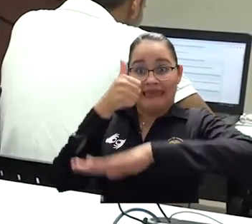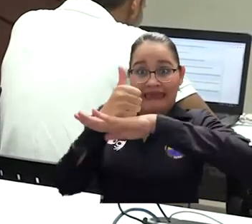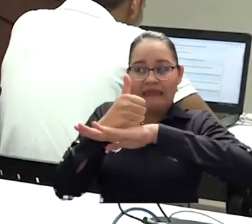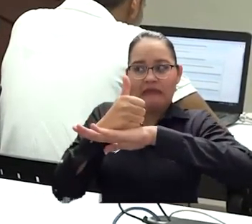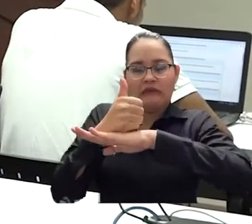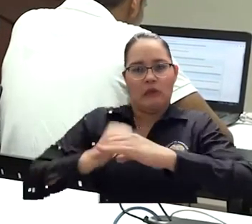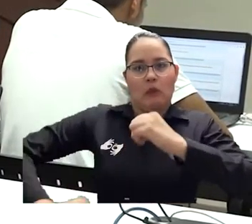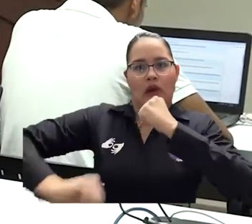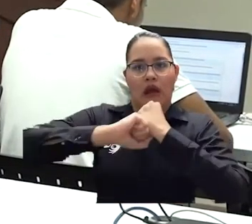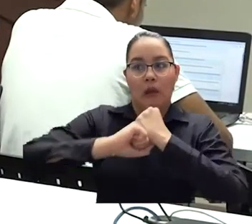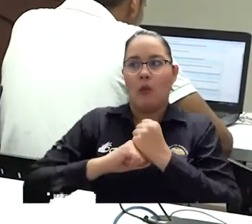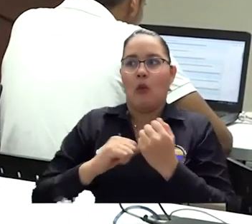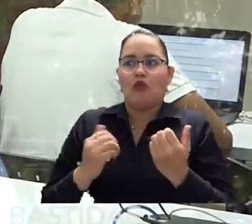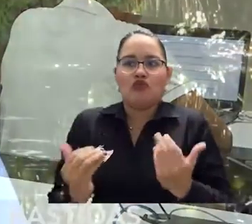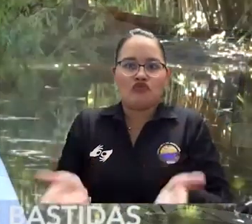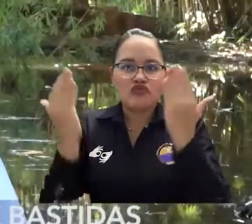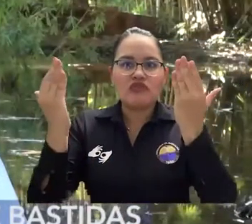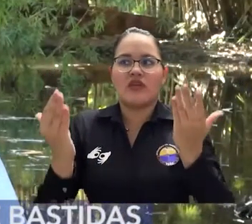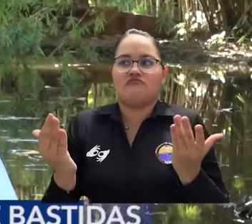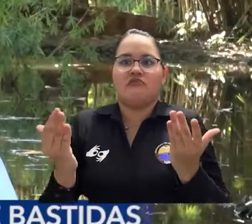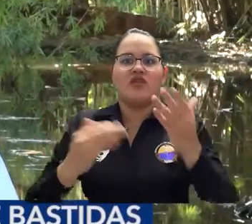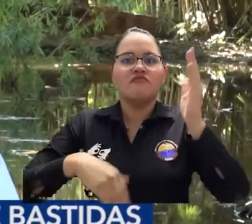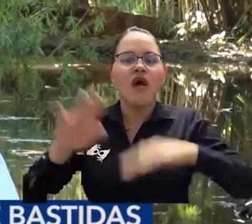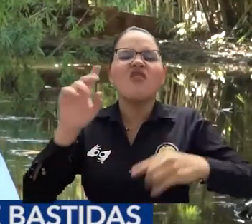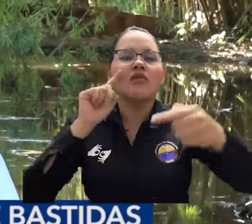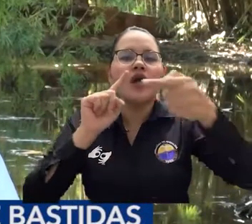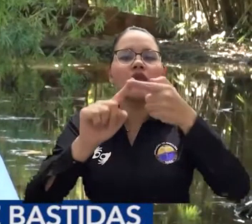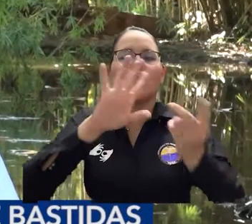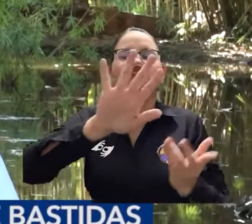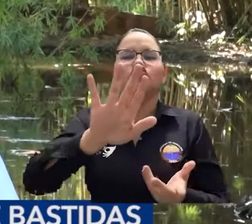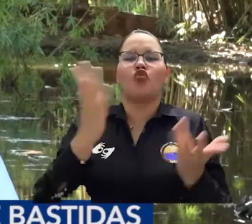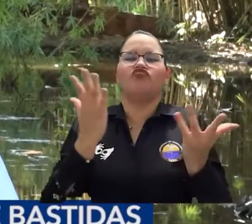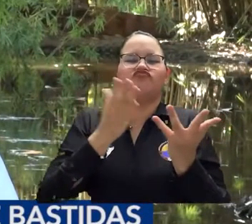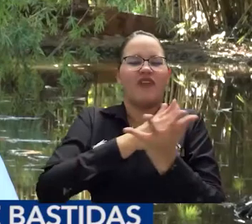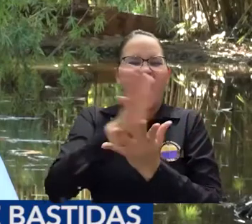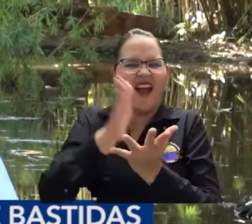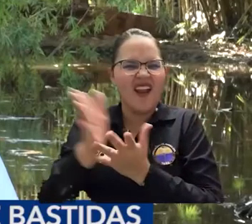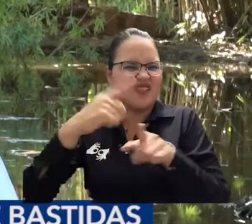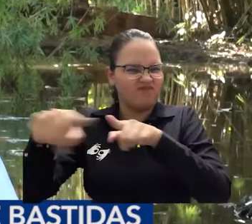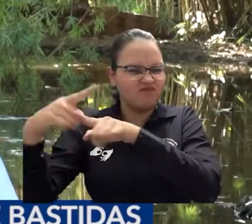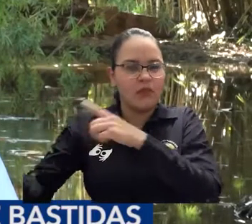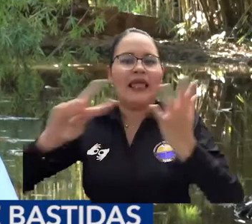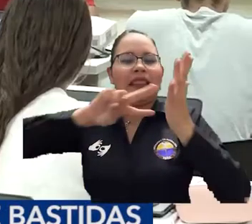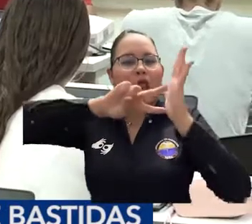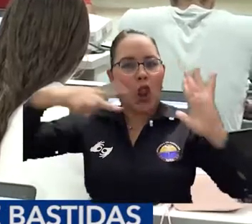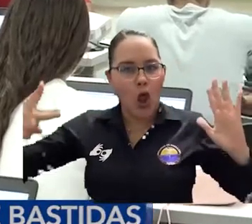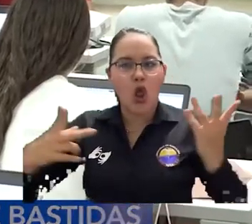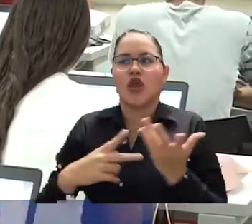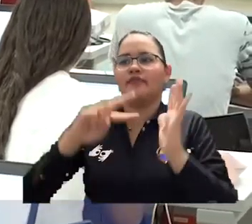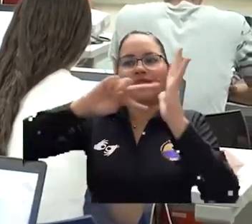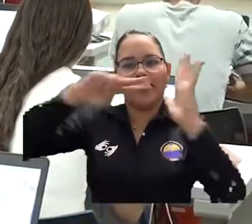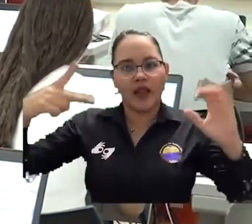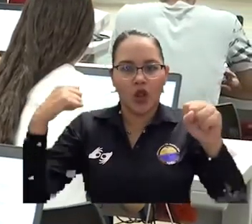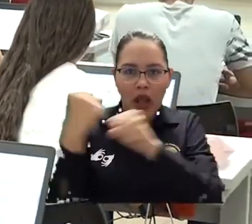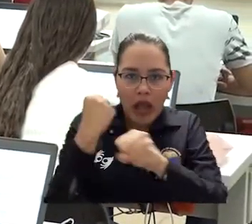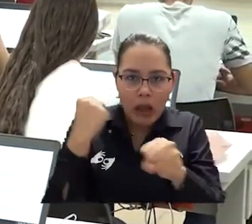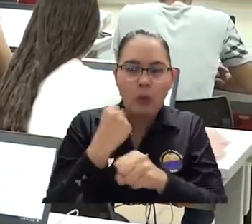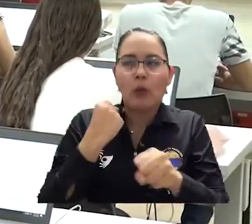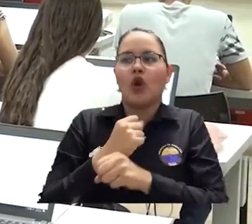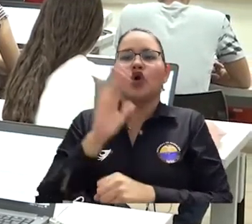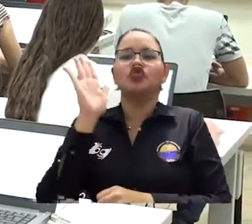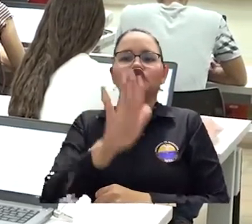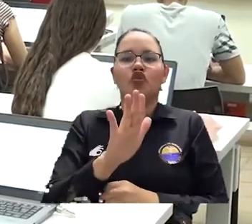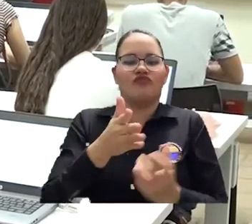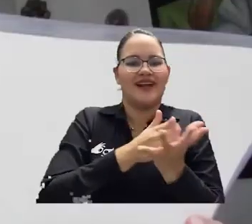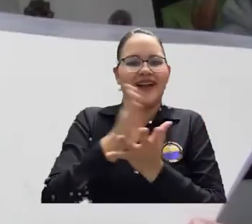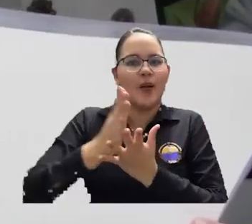diferentes niveles, como niveles técnico-laborales, técnico-profesionales, tecnología y programas profesionales La